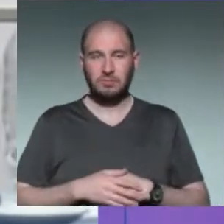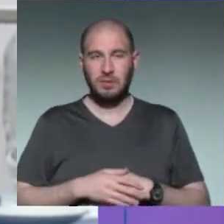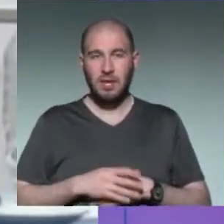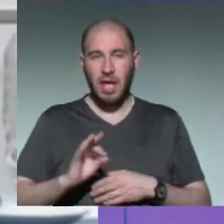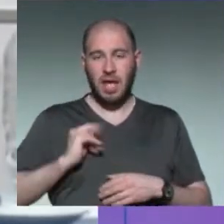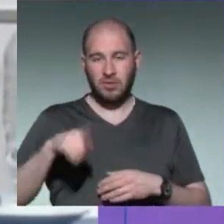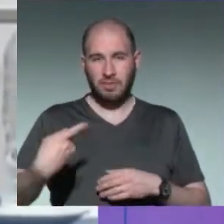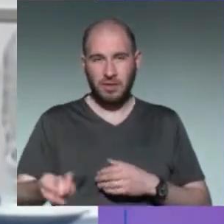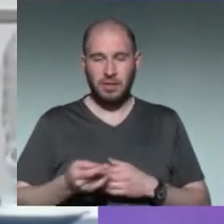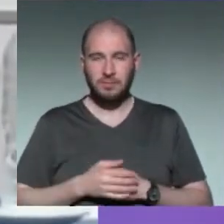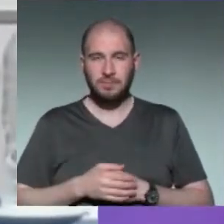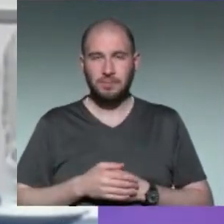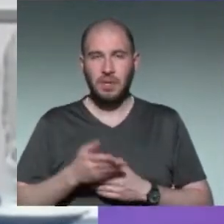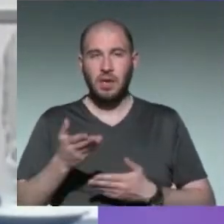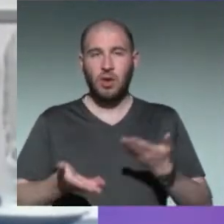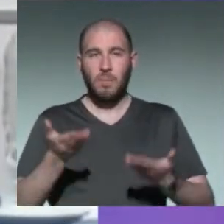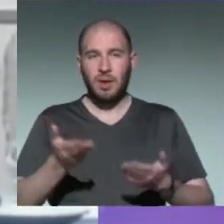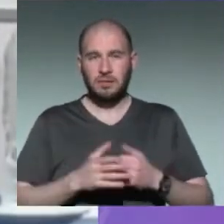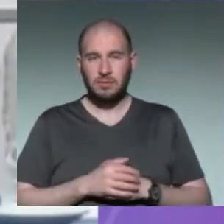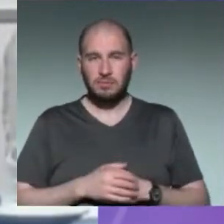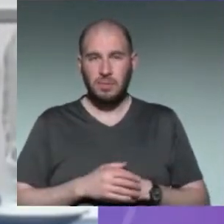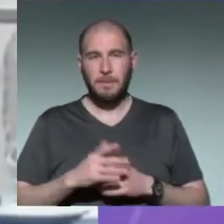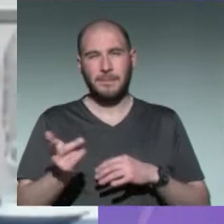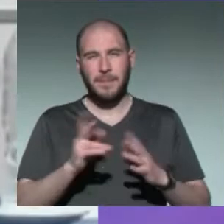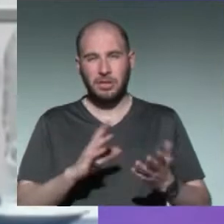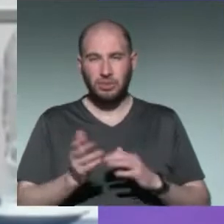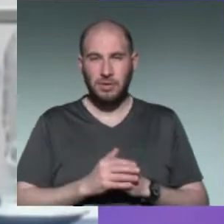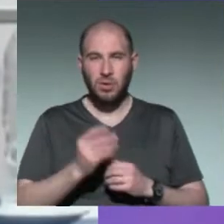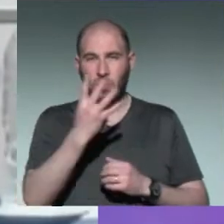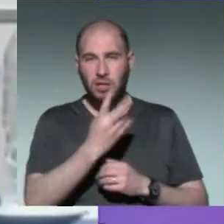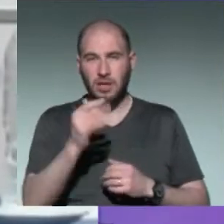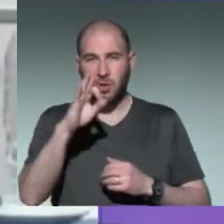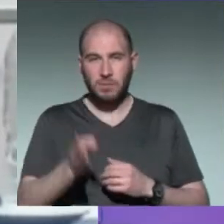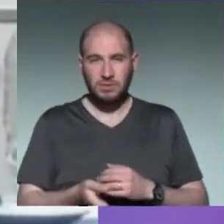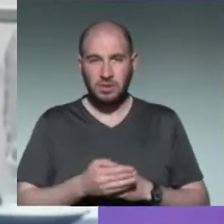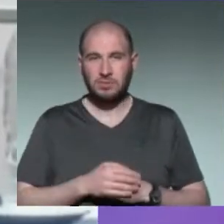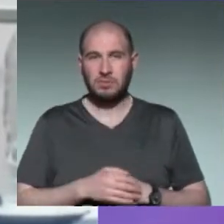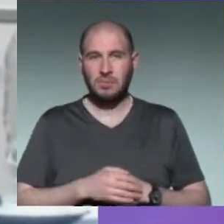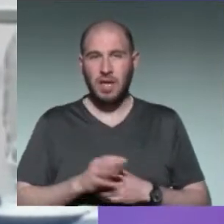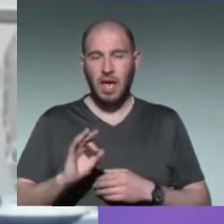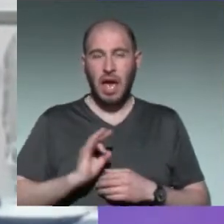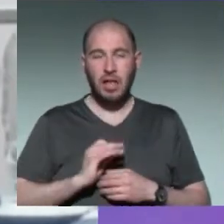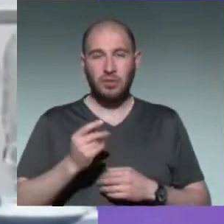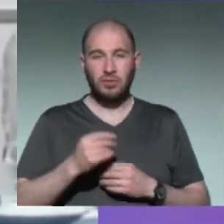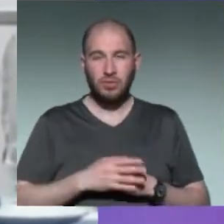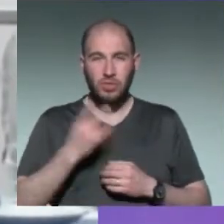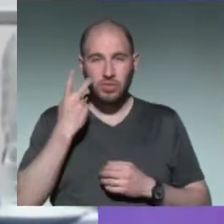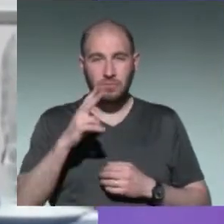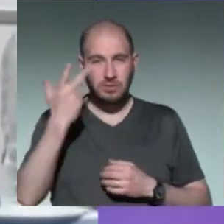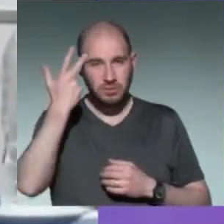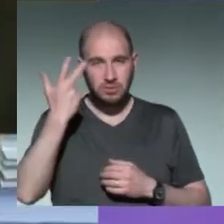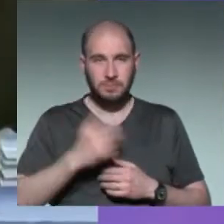año próximo, que compara con una estimación de 42% para el año